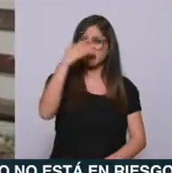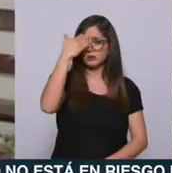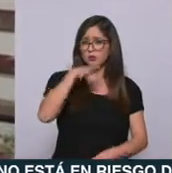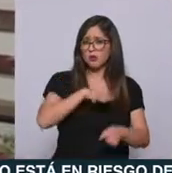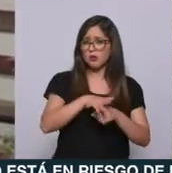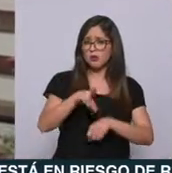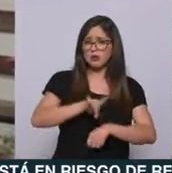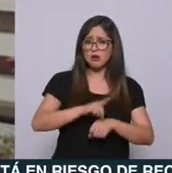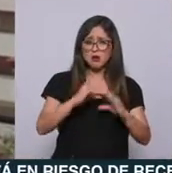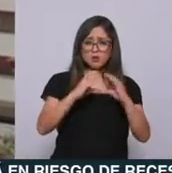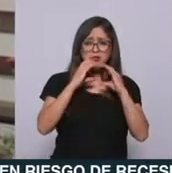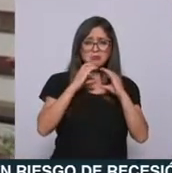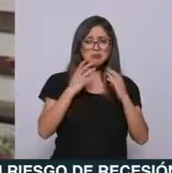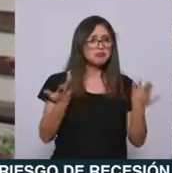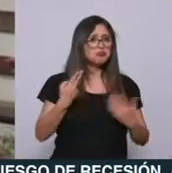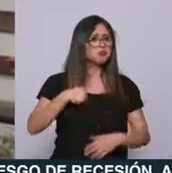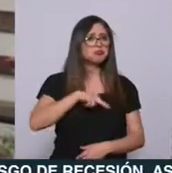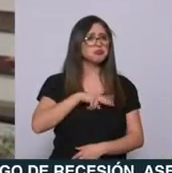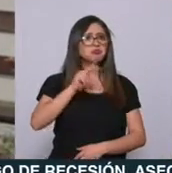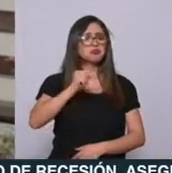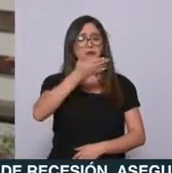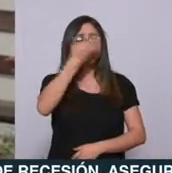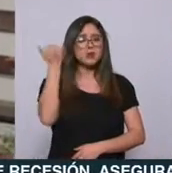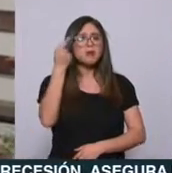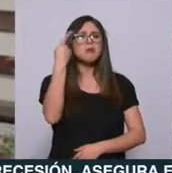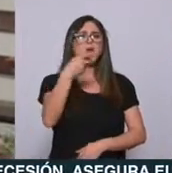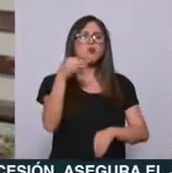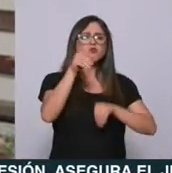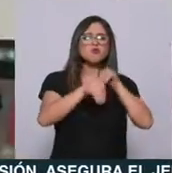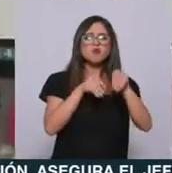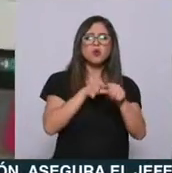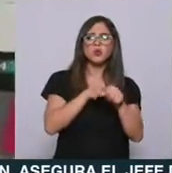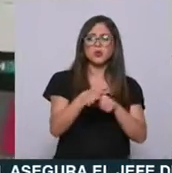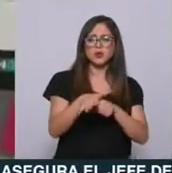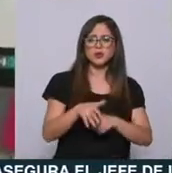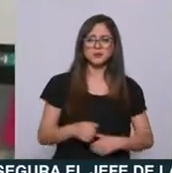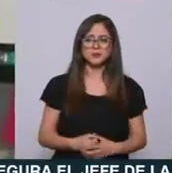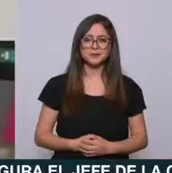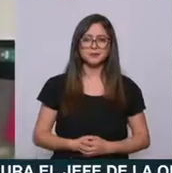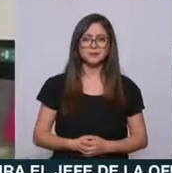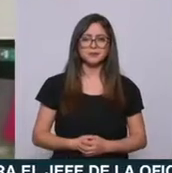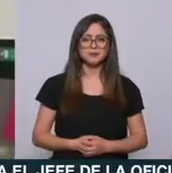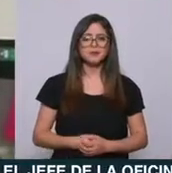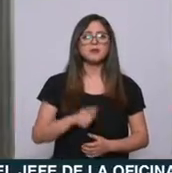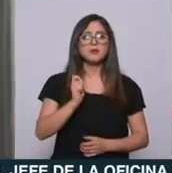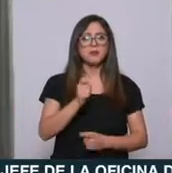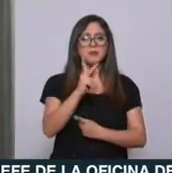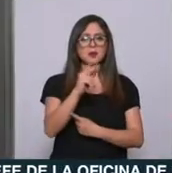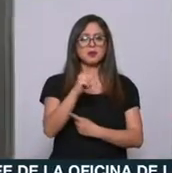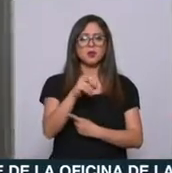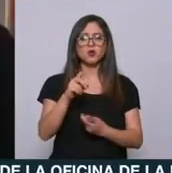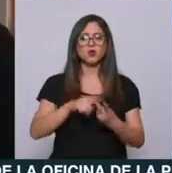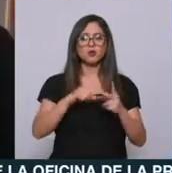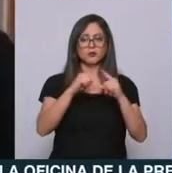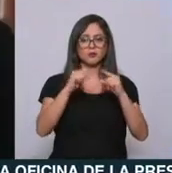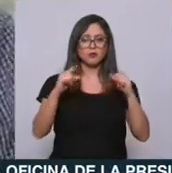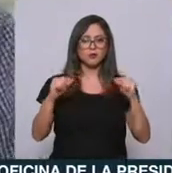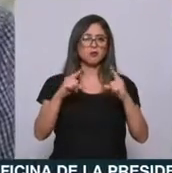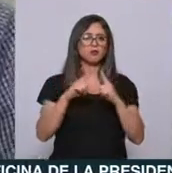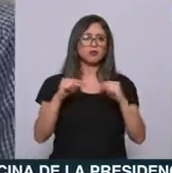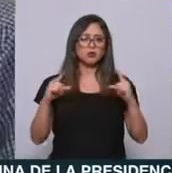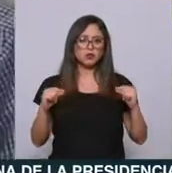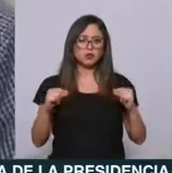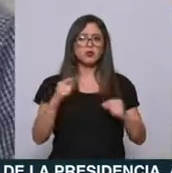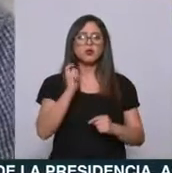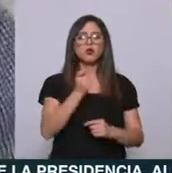hamburguesa? Nosotros tampoco. Pero, ¿qué ingredientes no le pueden faltar? Tiene que ser pepinillos, Tocino.